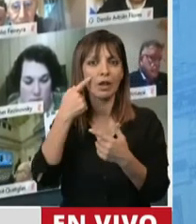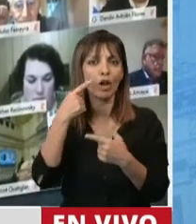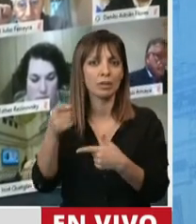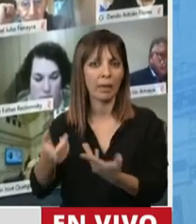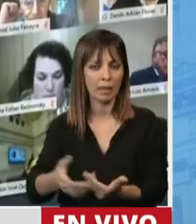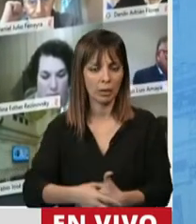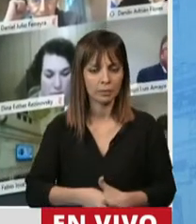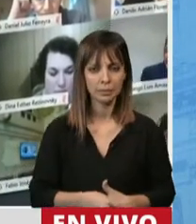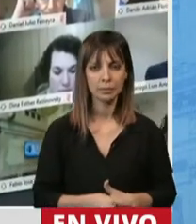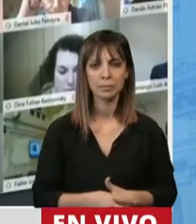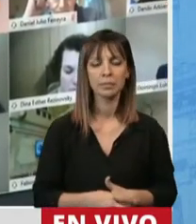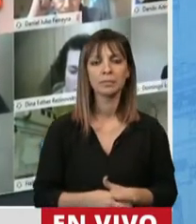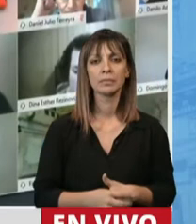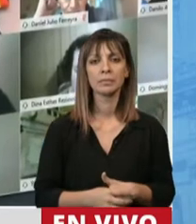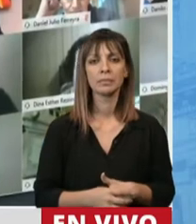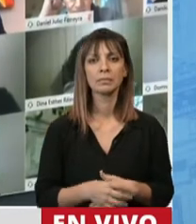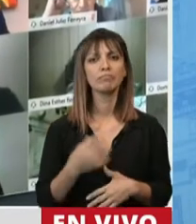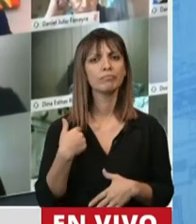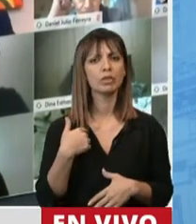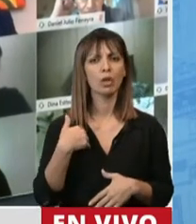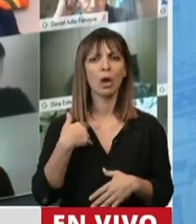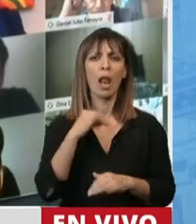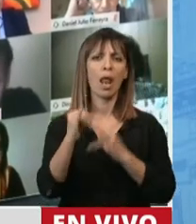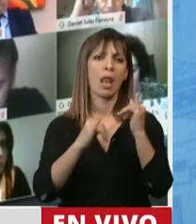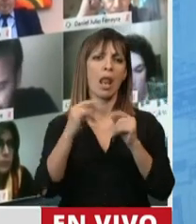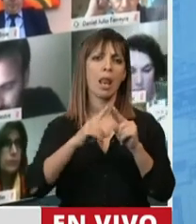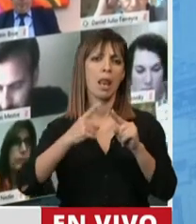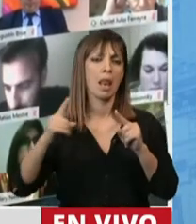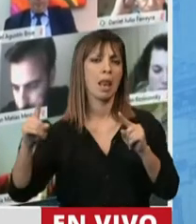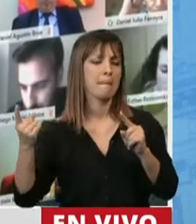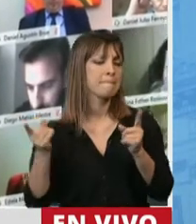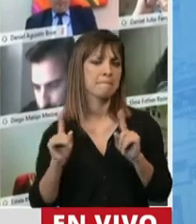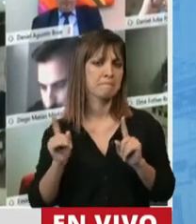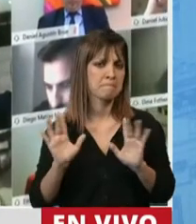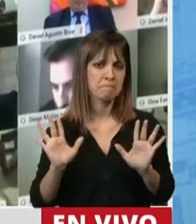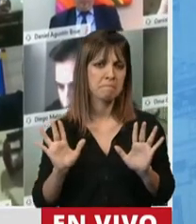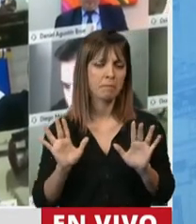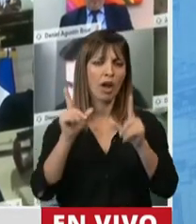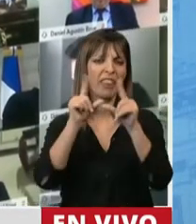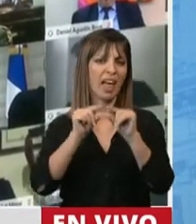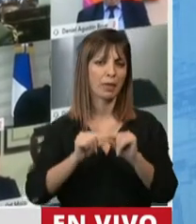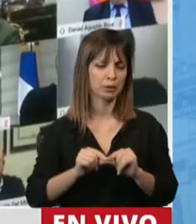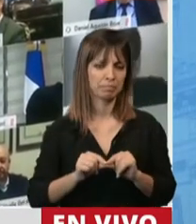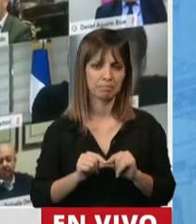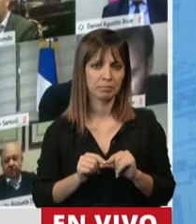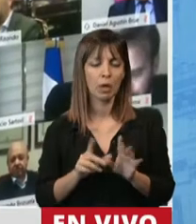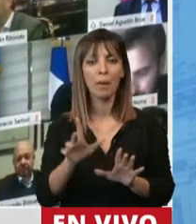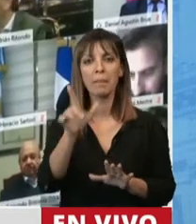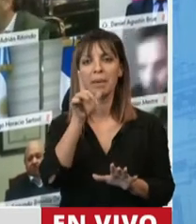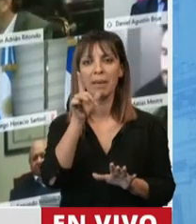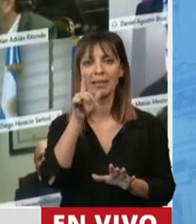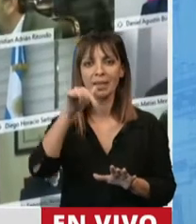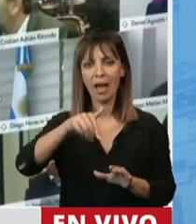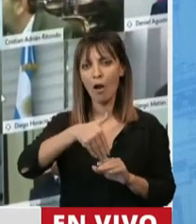Pero no quiero explayarme mucho en los datos, porque lo que me parece que tenemos acá